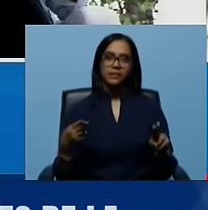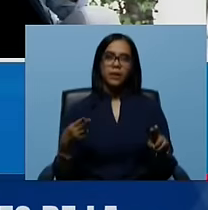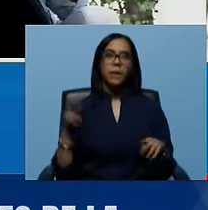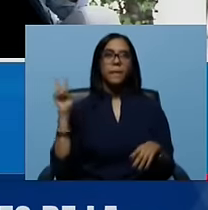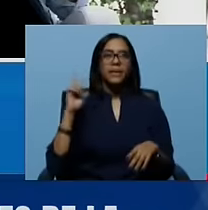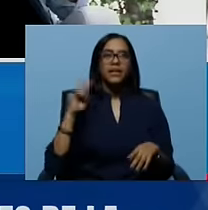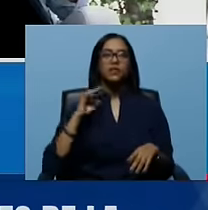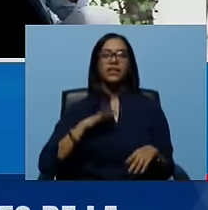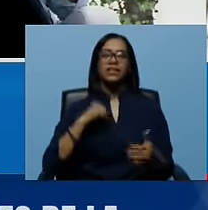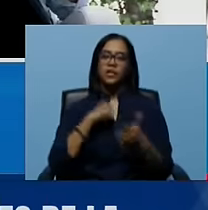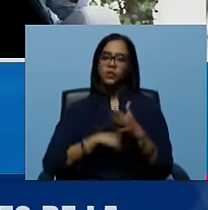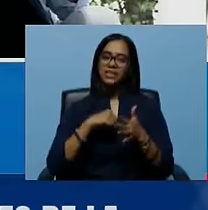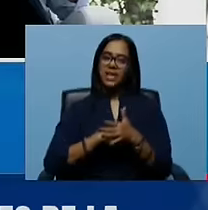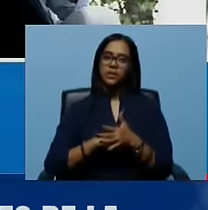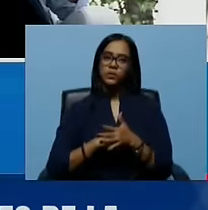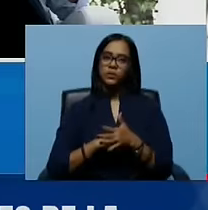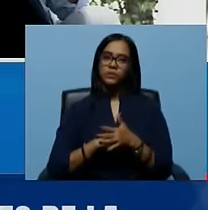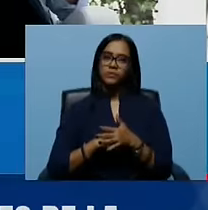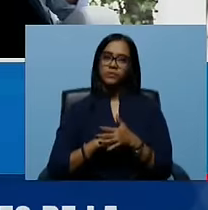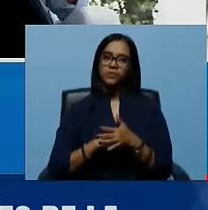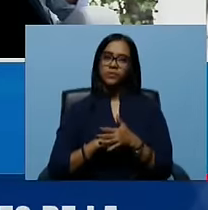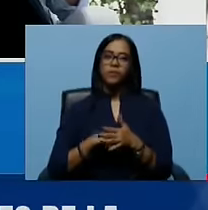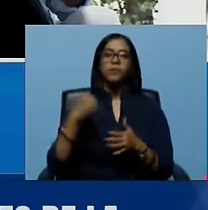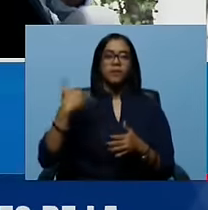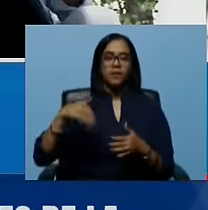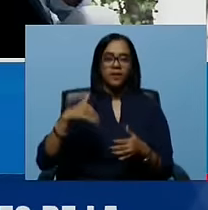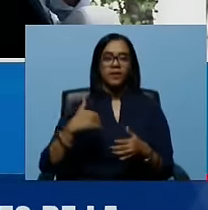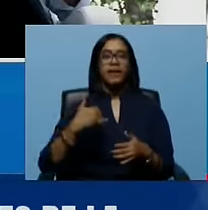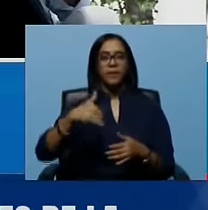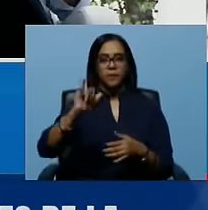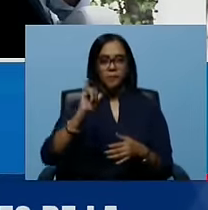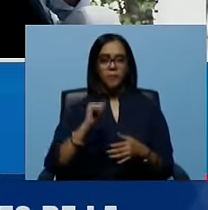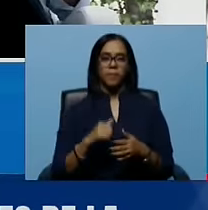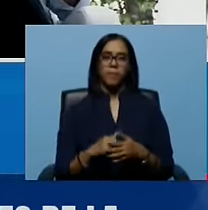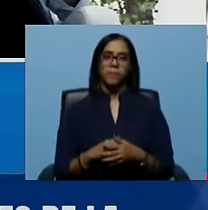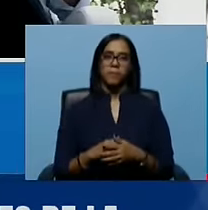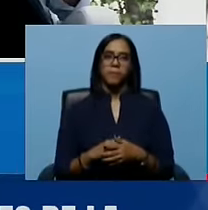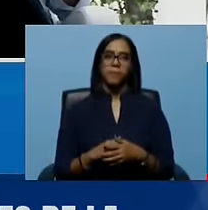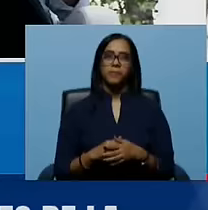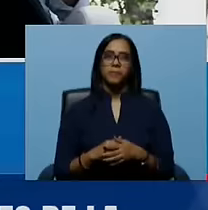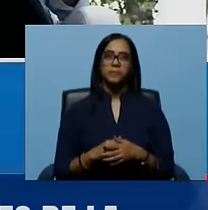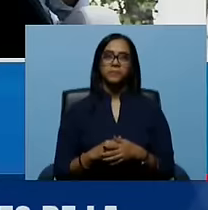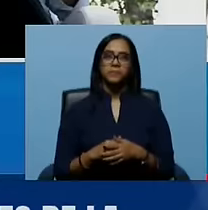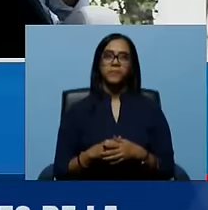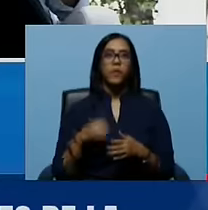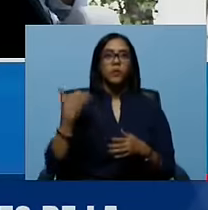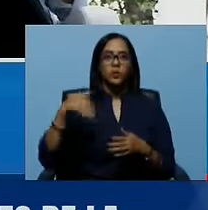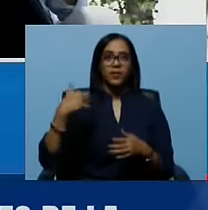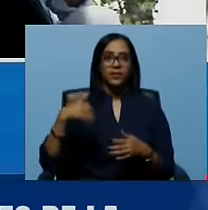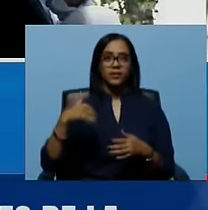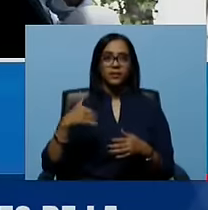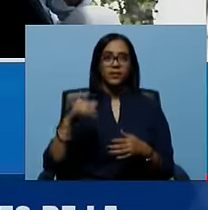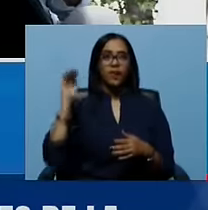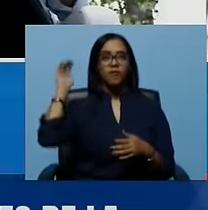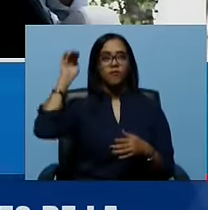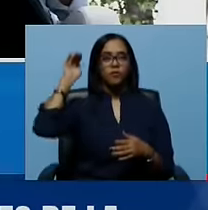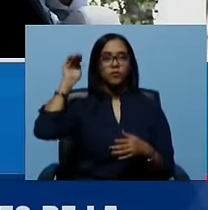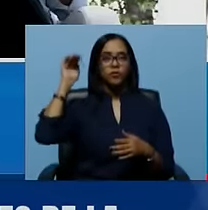Venezuela está luchando por su derecho a existir, por su derecho al